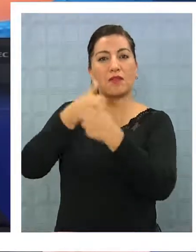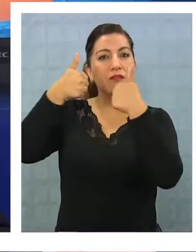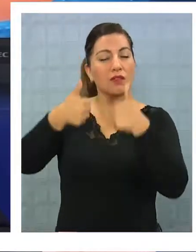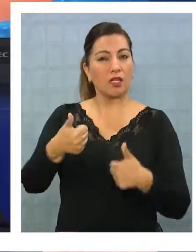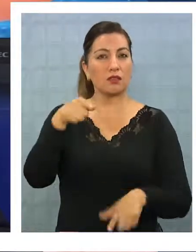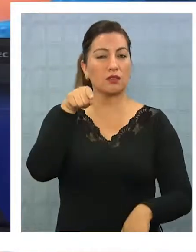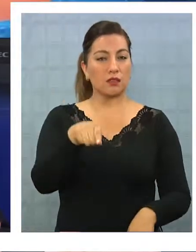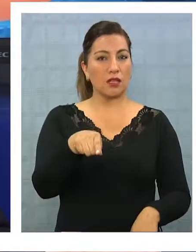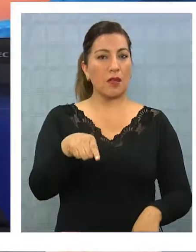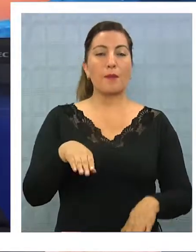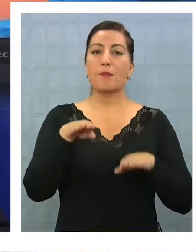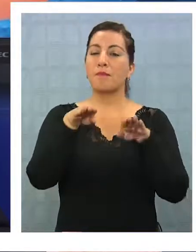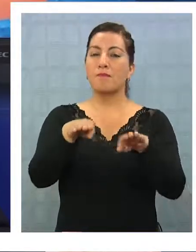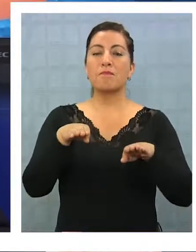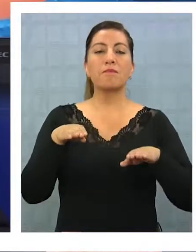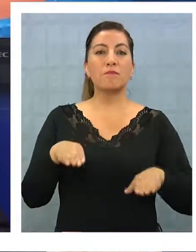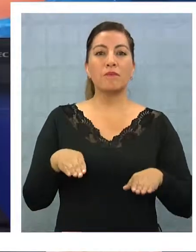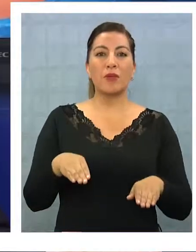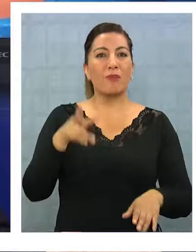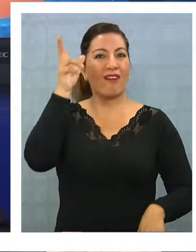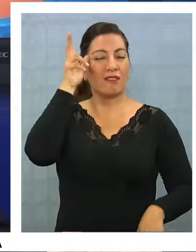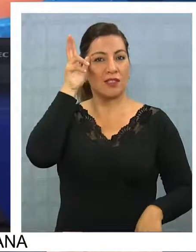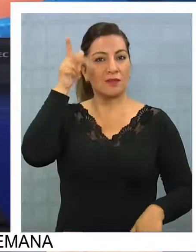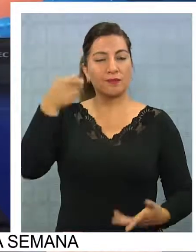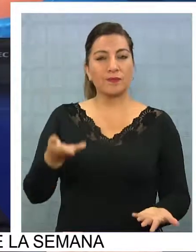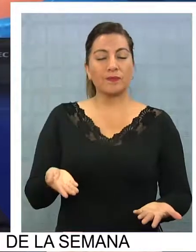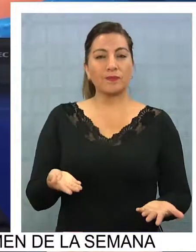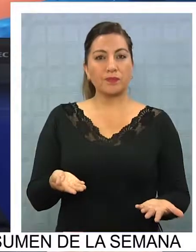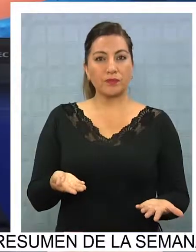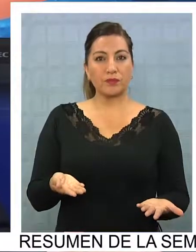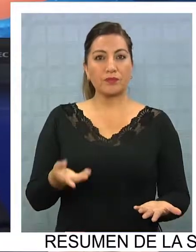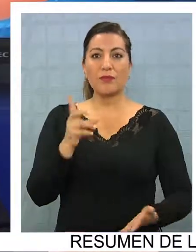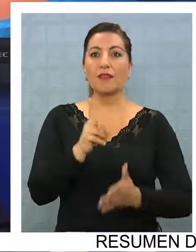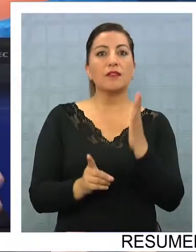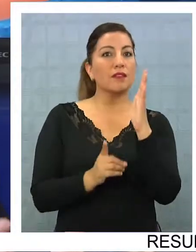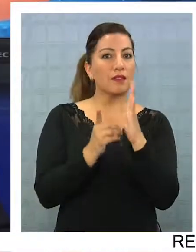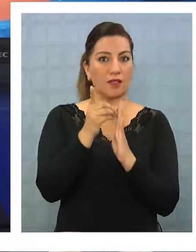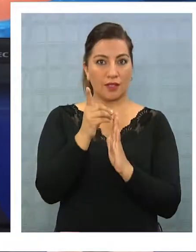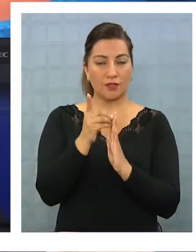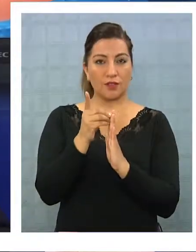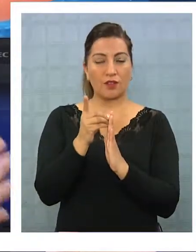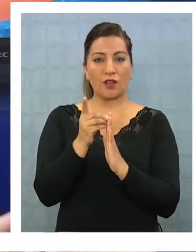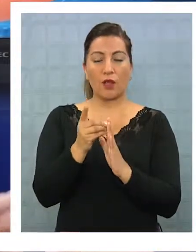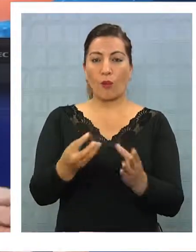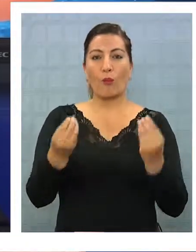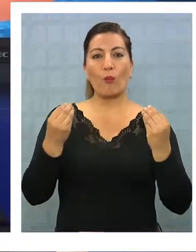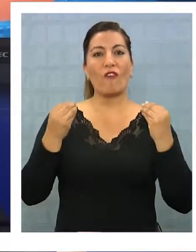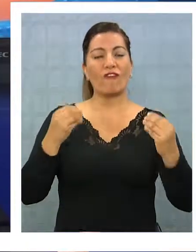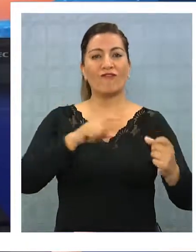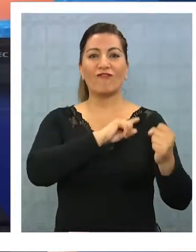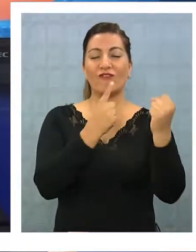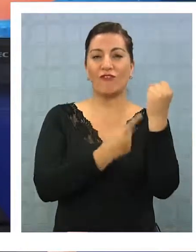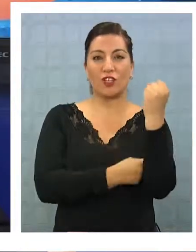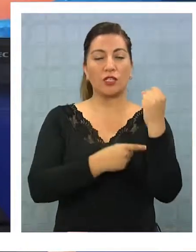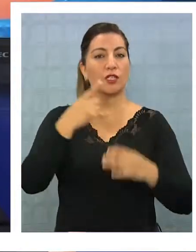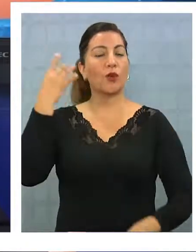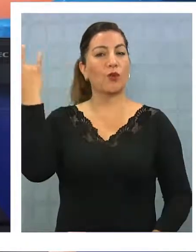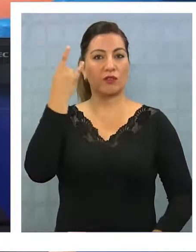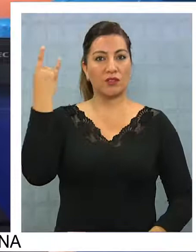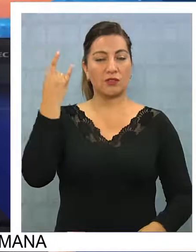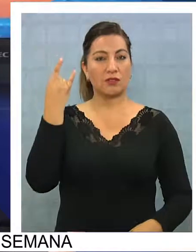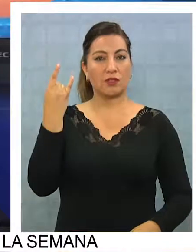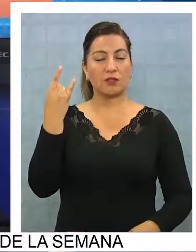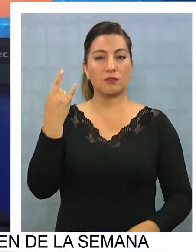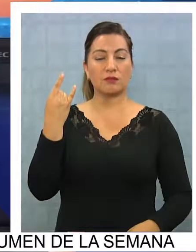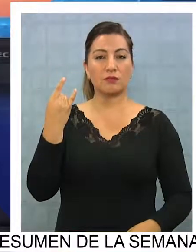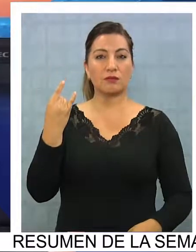ha tenido la misma capacidad de desarrollar potentemente sus universidades como lo ha